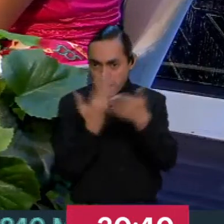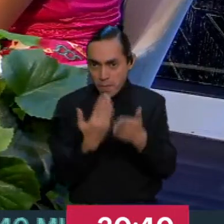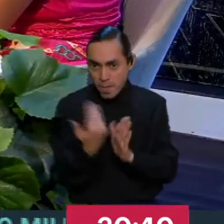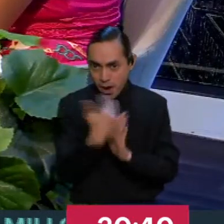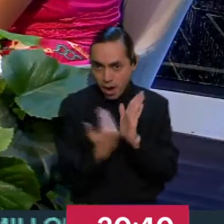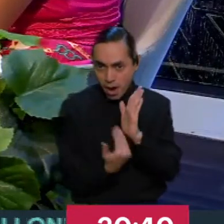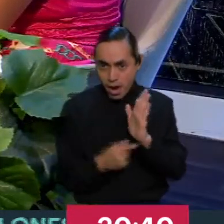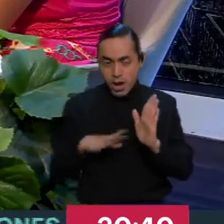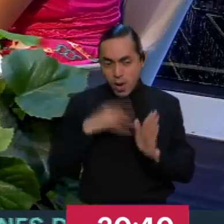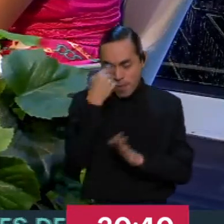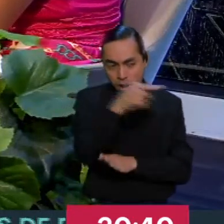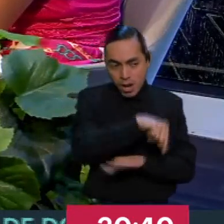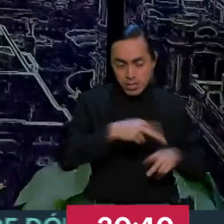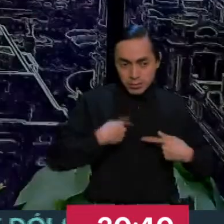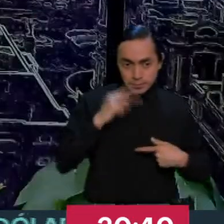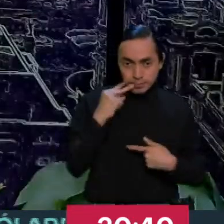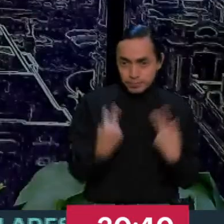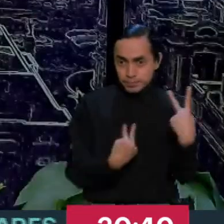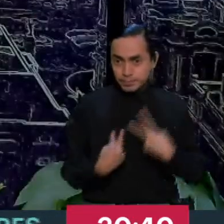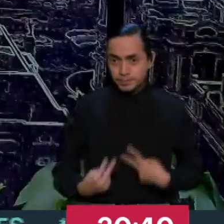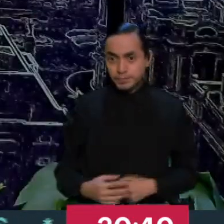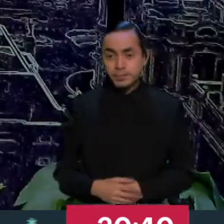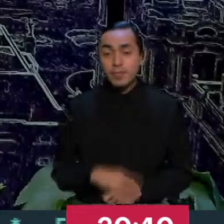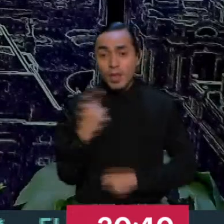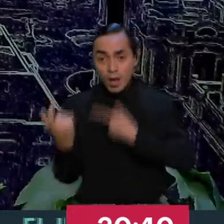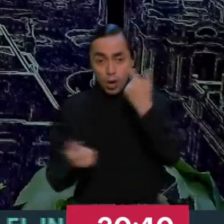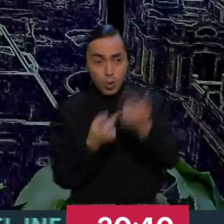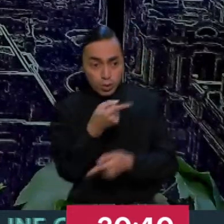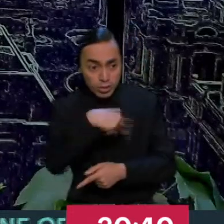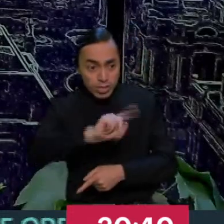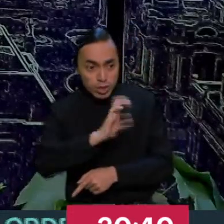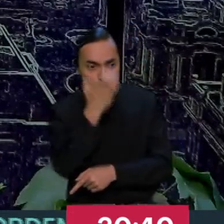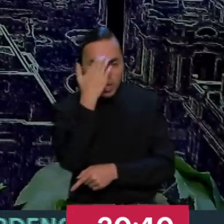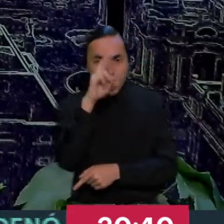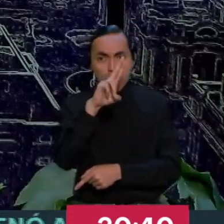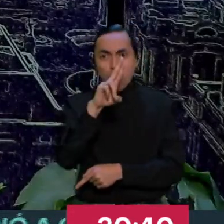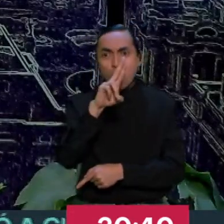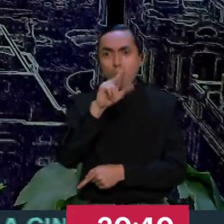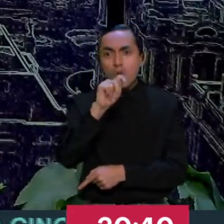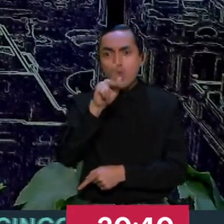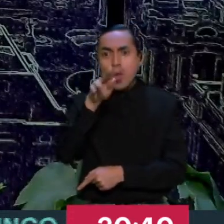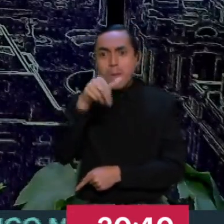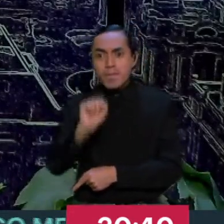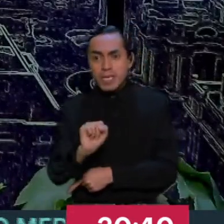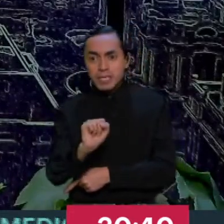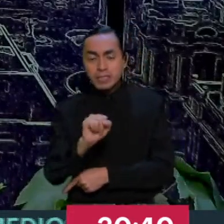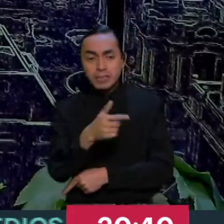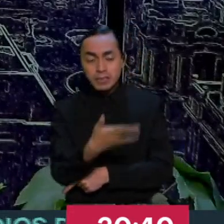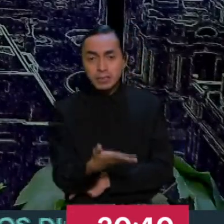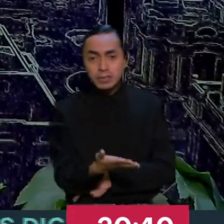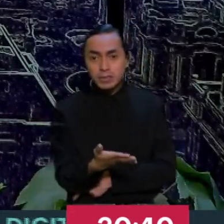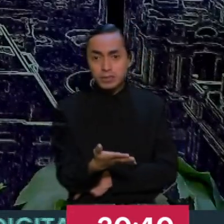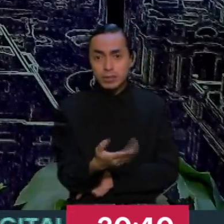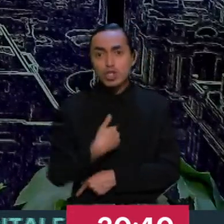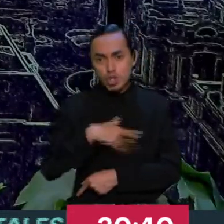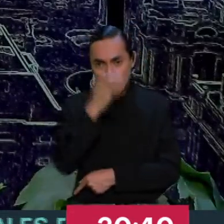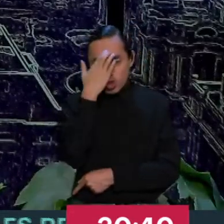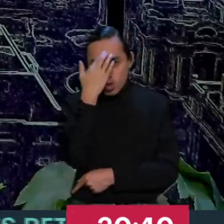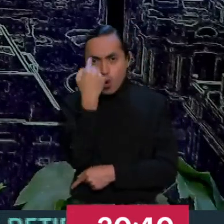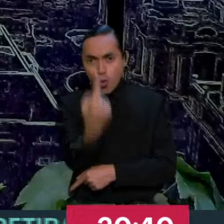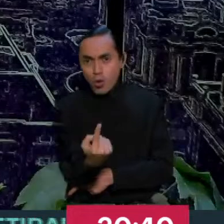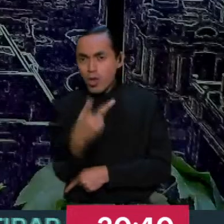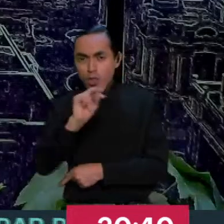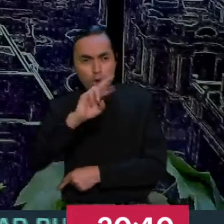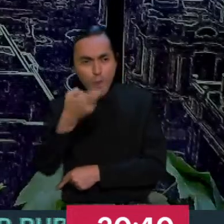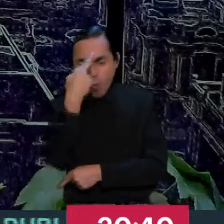está viendo? Pues bueno, no sé si alguien conozca las utopías, claro, ¿no? Como estos... yo conozco una, no recuerdo